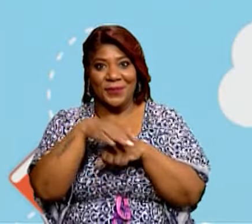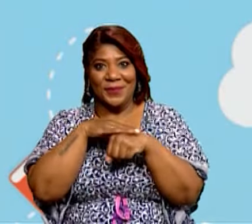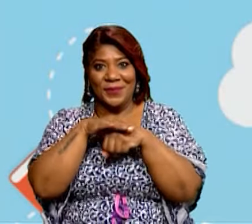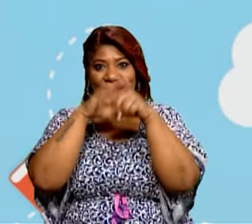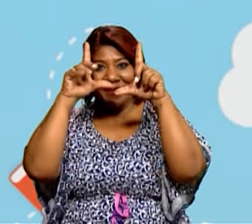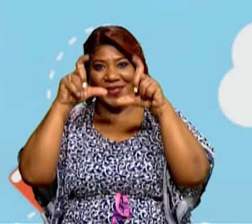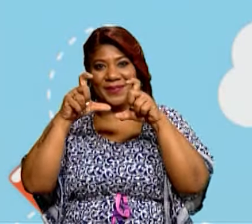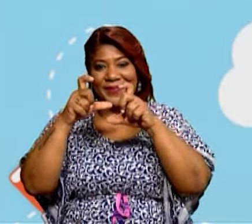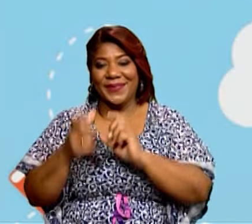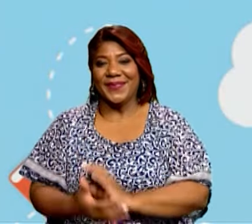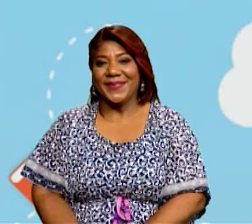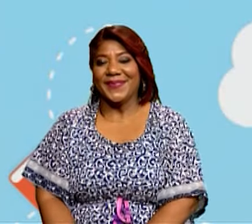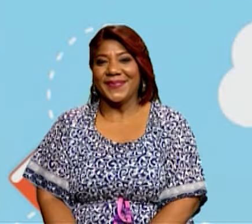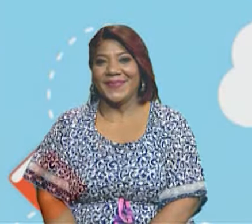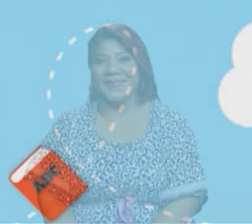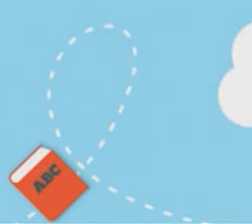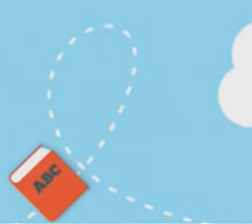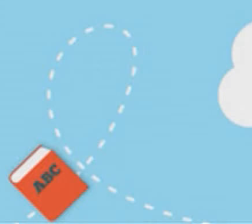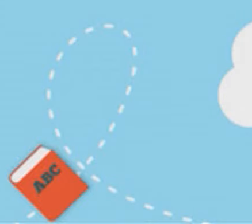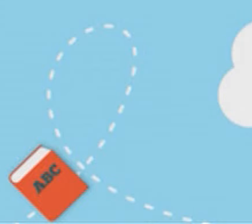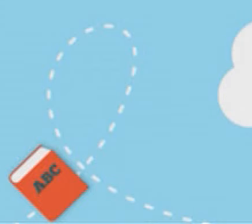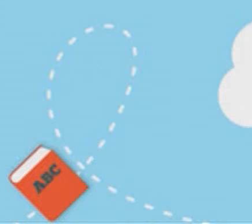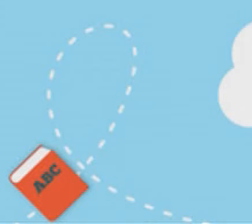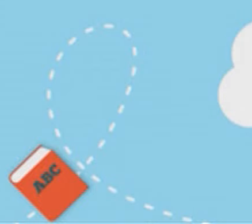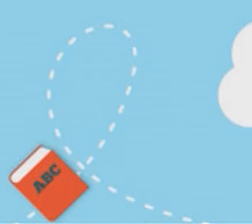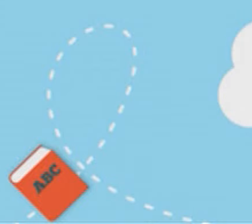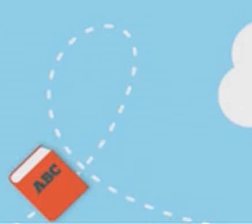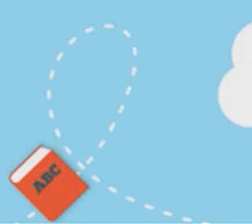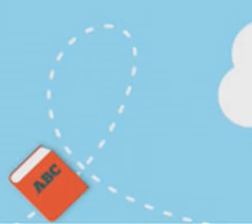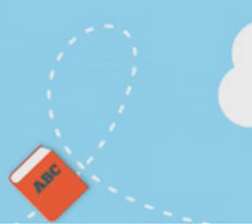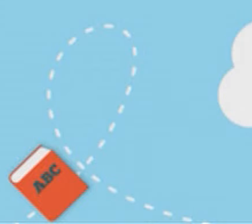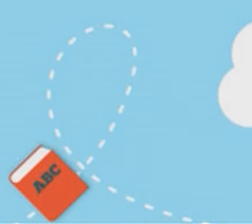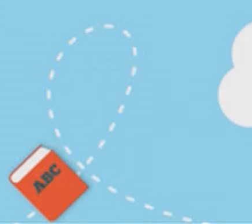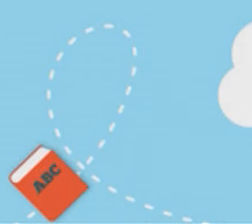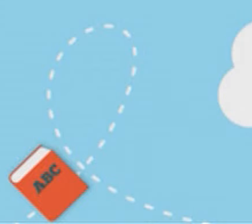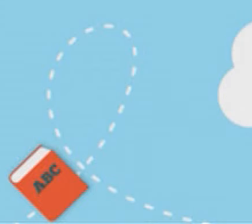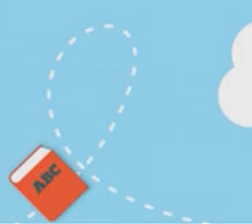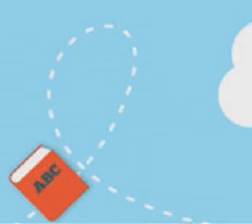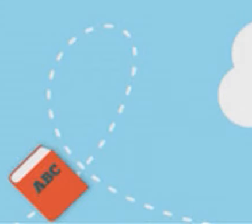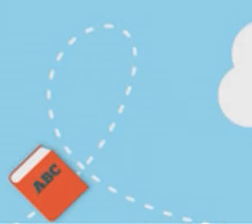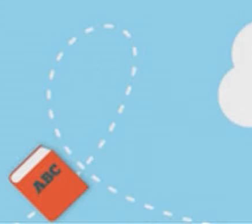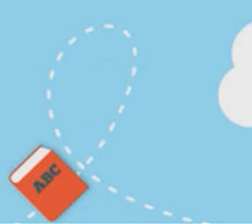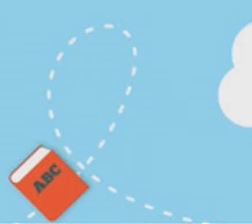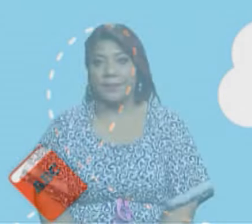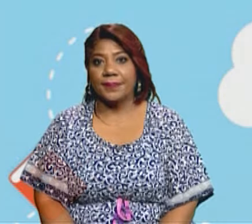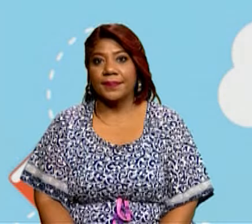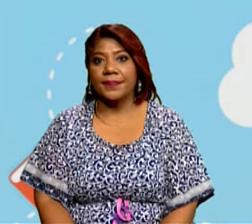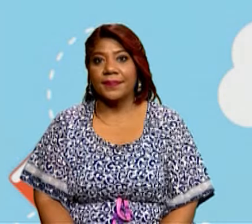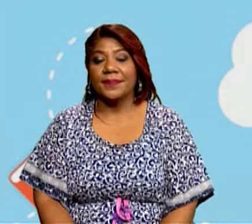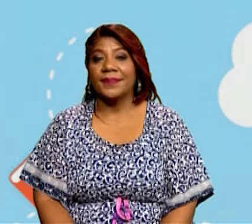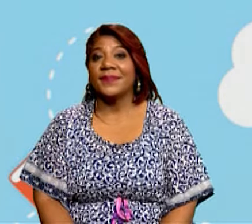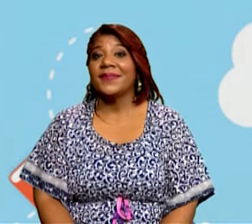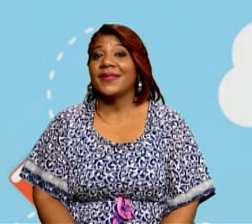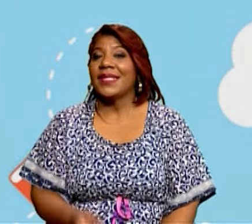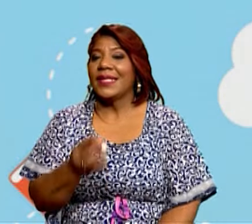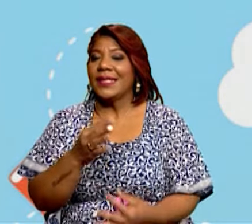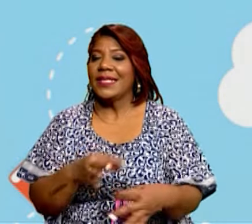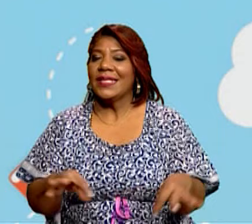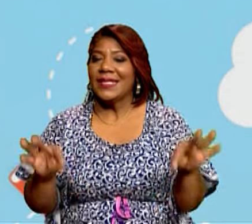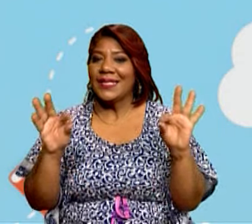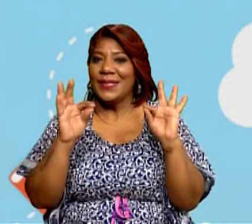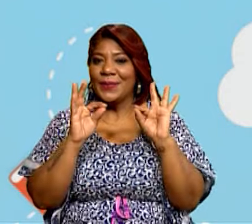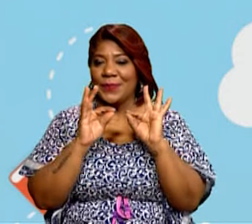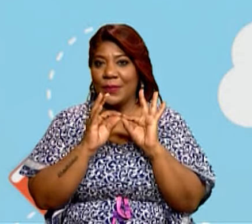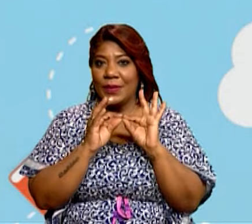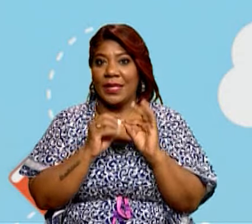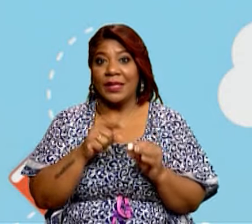pantalla para que puedas entonces realizar tu ficha técnica. Aquí puedes usar el material que tengas en casa. Si